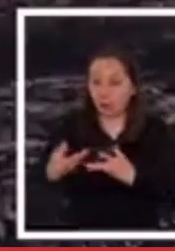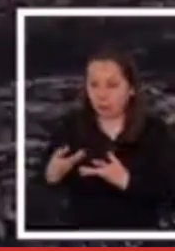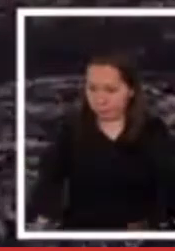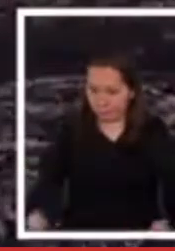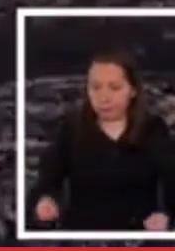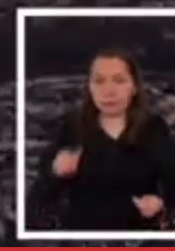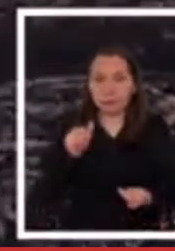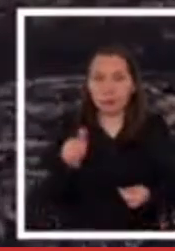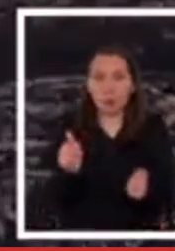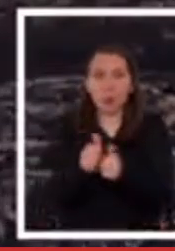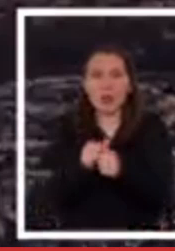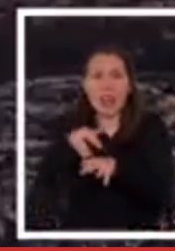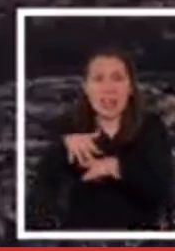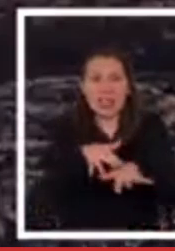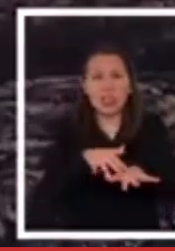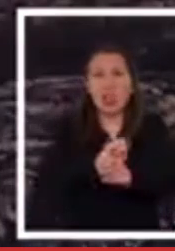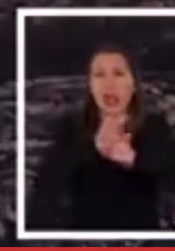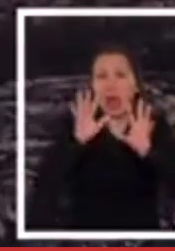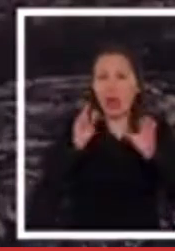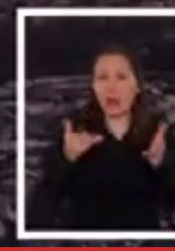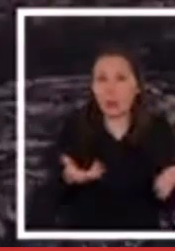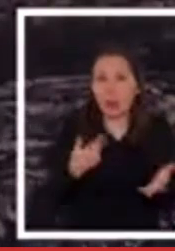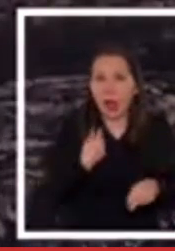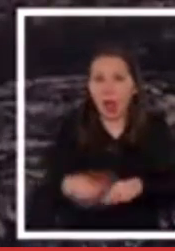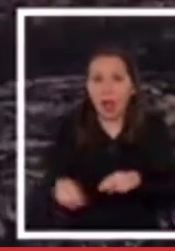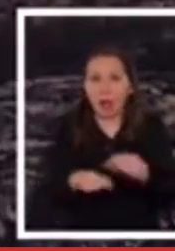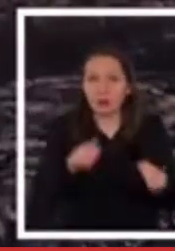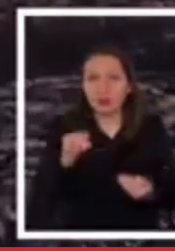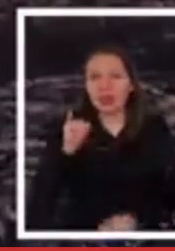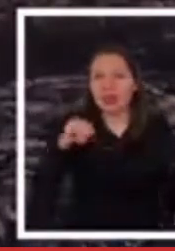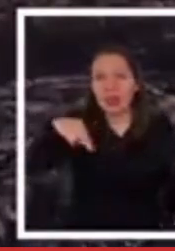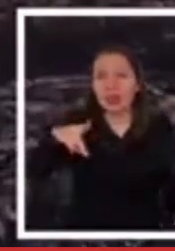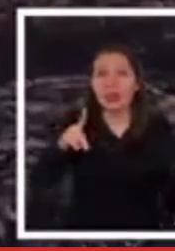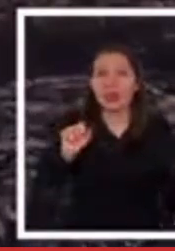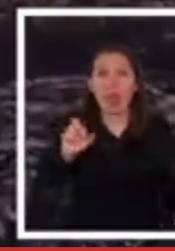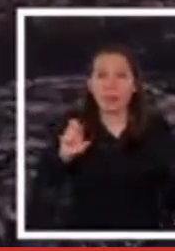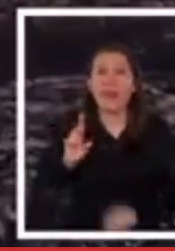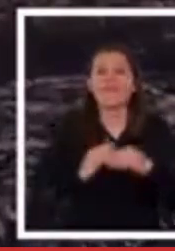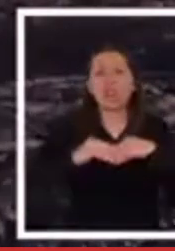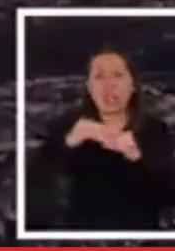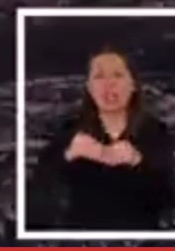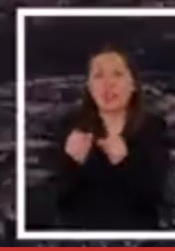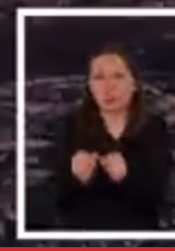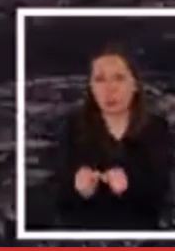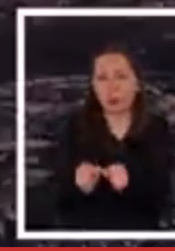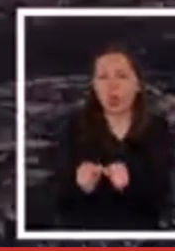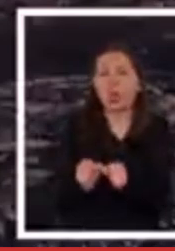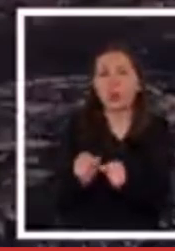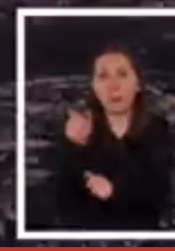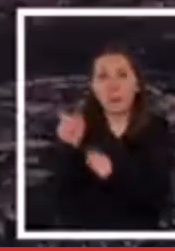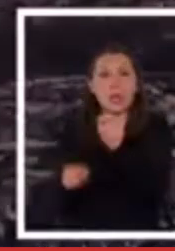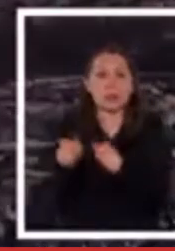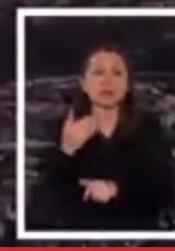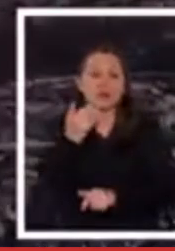junto al al río Claro en este caso y allí da para tener flexibilidad de que puedan tener puedan